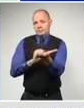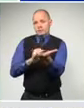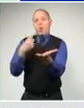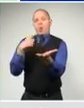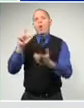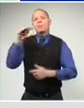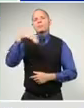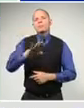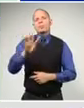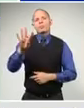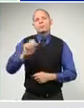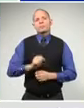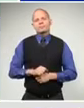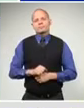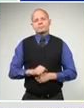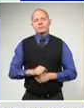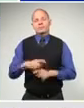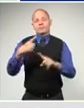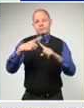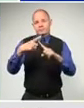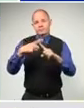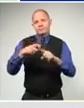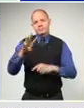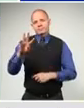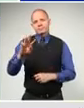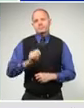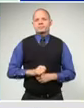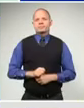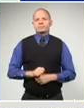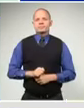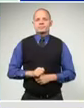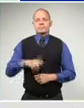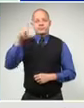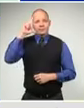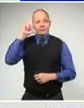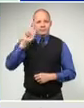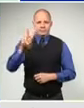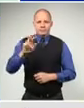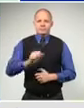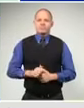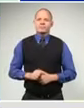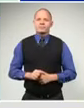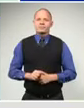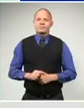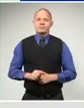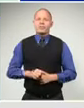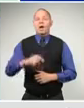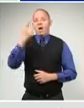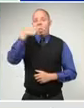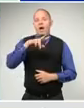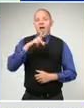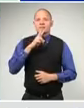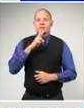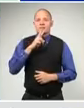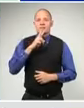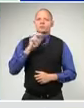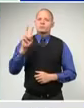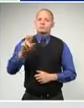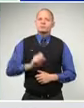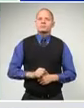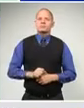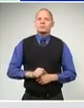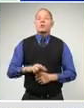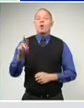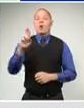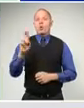con 4, Cruces con 3, Lajas con 2, igual que Aguada de Pasajeros, y Rodas confirma